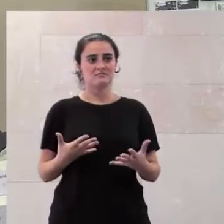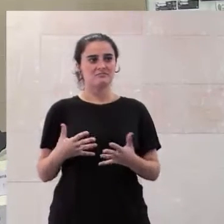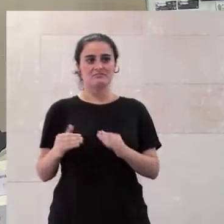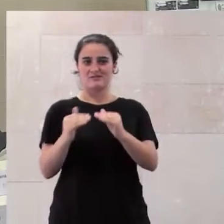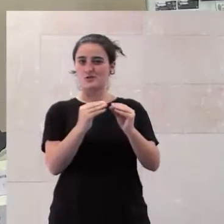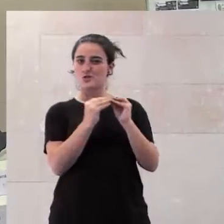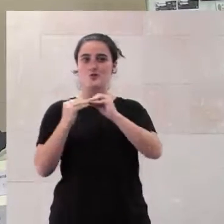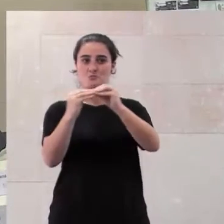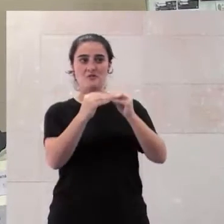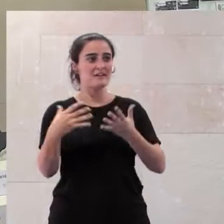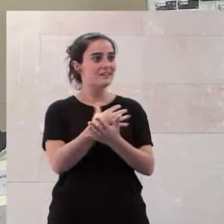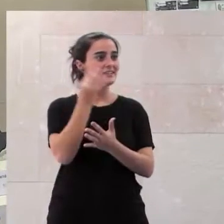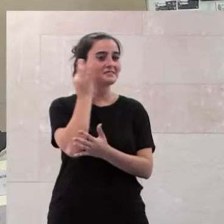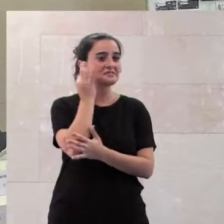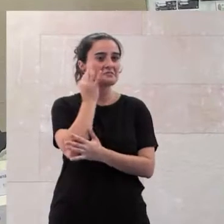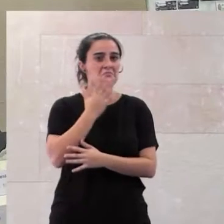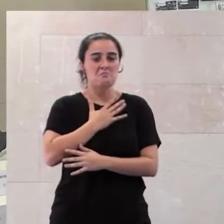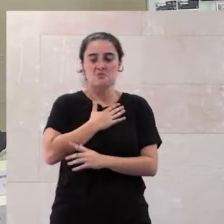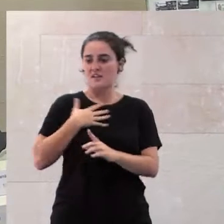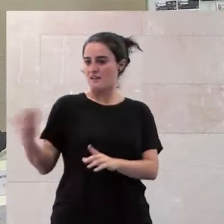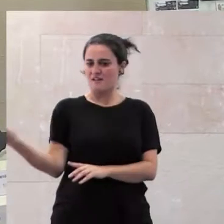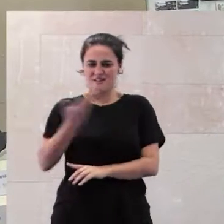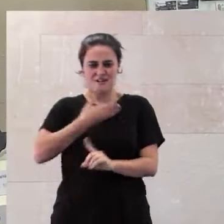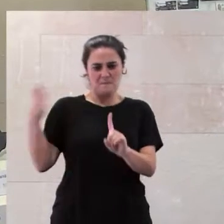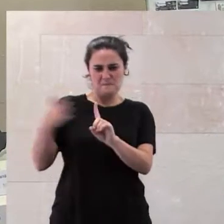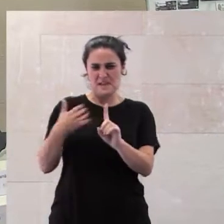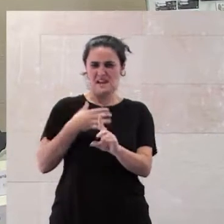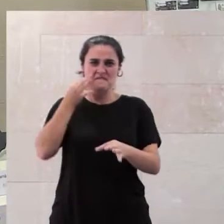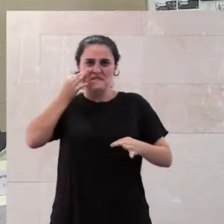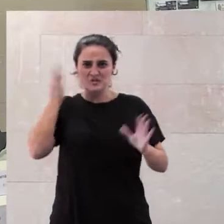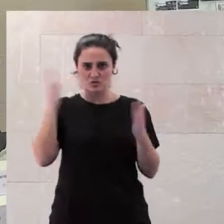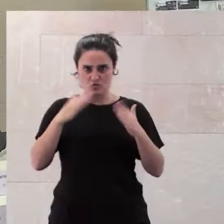mujeres, aunque no nos haya pegado nadie nunca, ninguna pareja nunca.